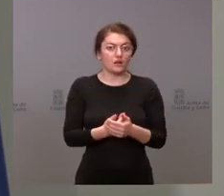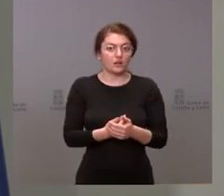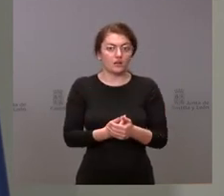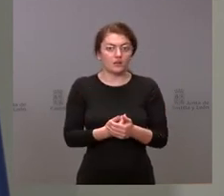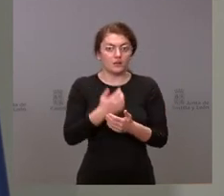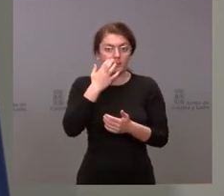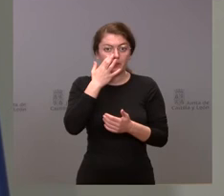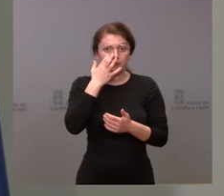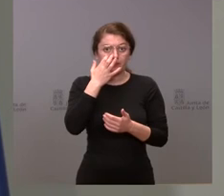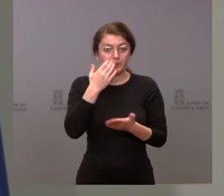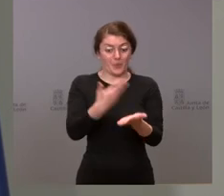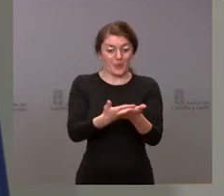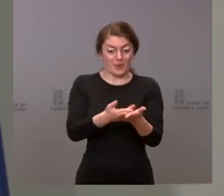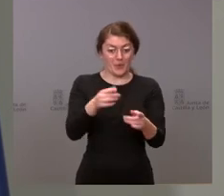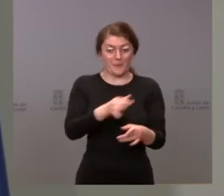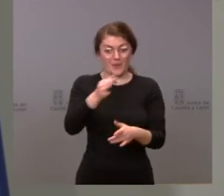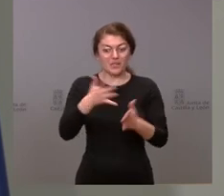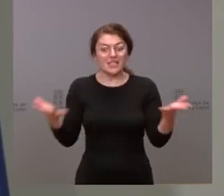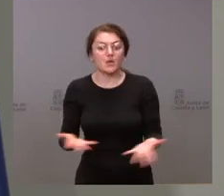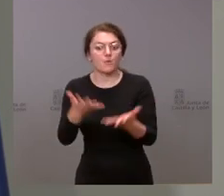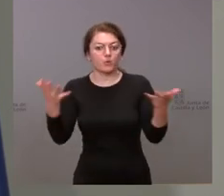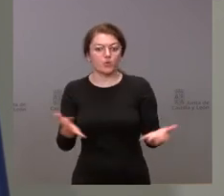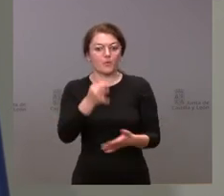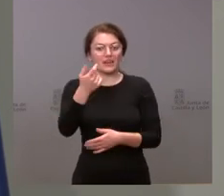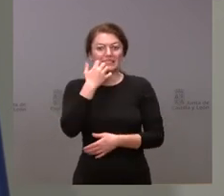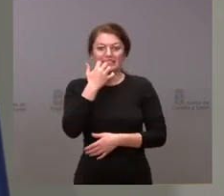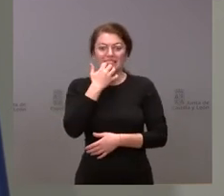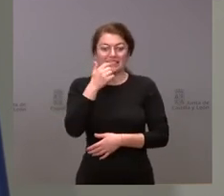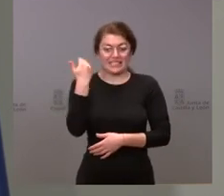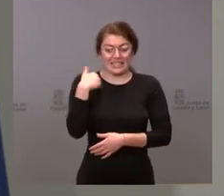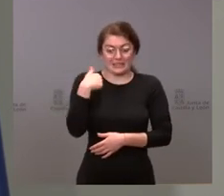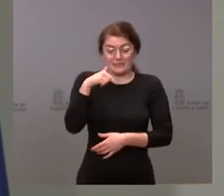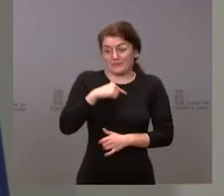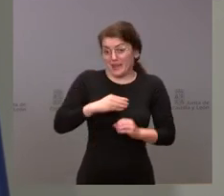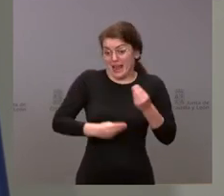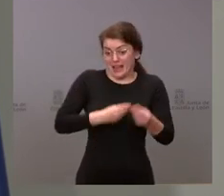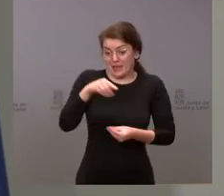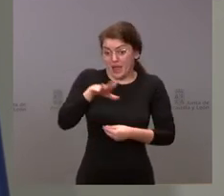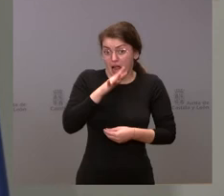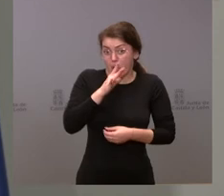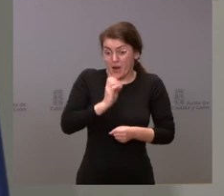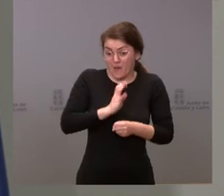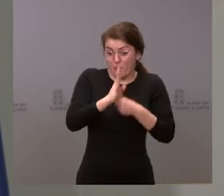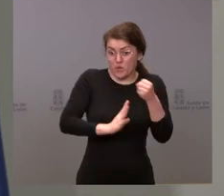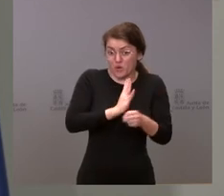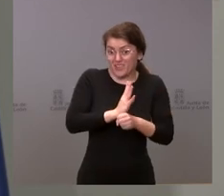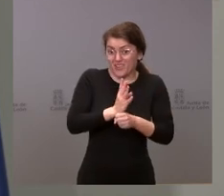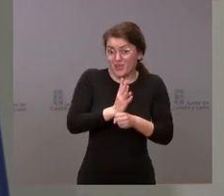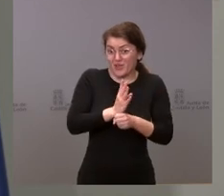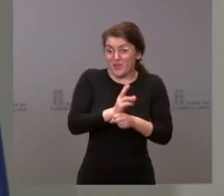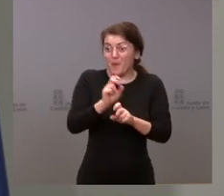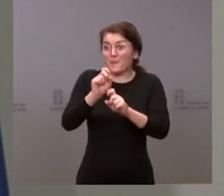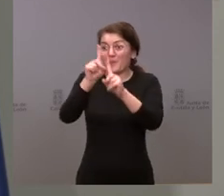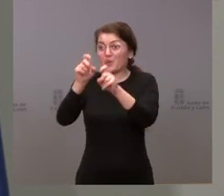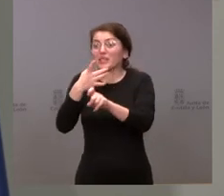y si esto se va a hacer esta legislatura quizá deban preguntárselo más al gobierno que a nuestros mismos nosotros estamos